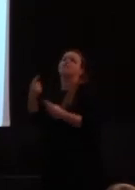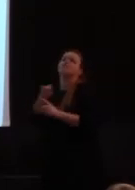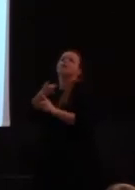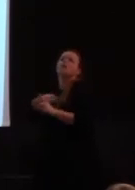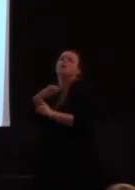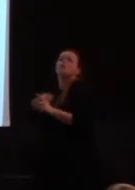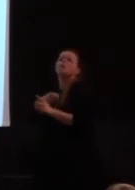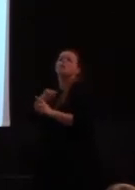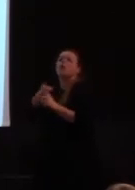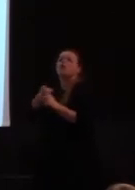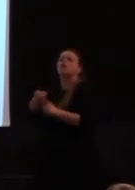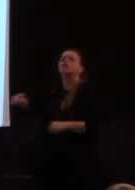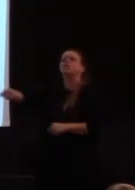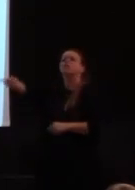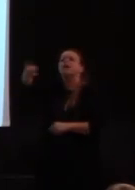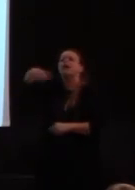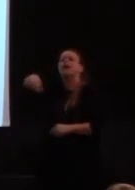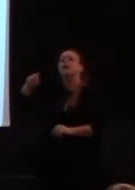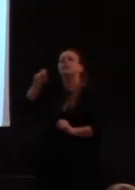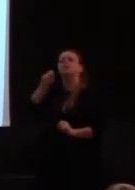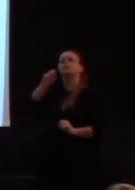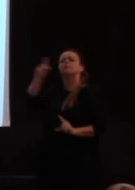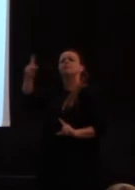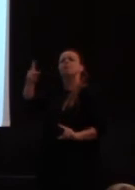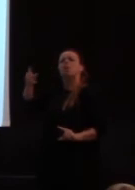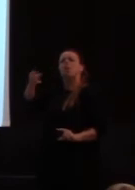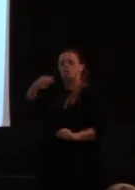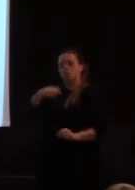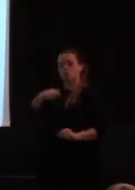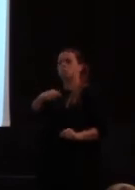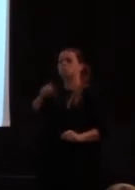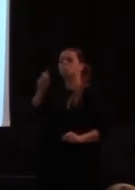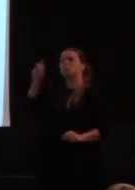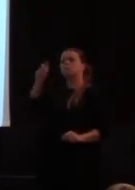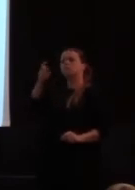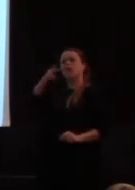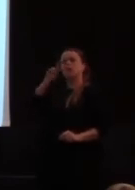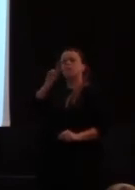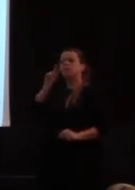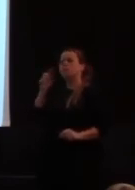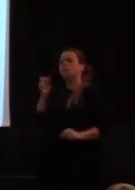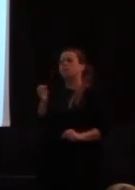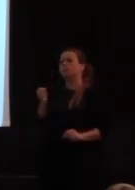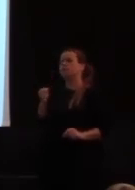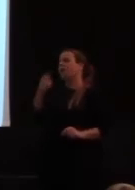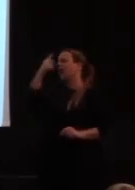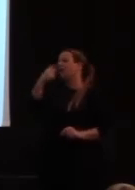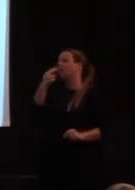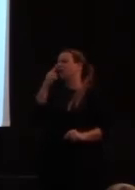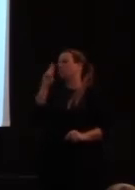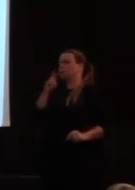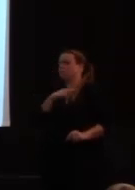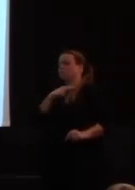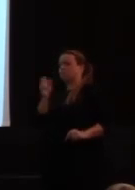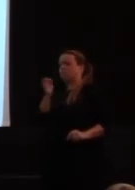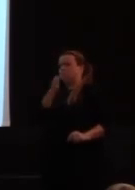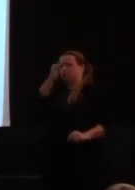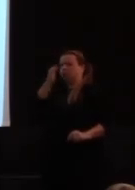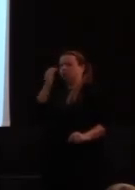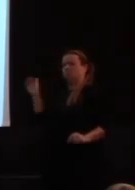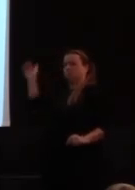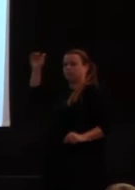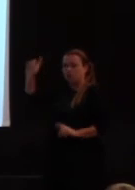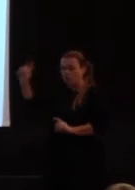sepan que nosotros tenemos experiencia y sin quedar pedantes, ¿no? Sin quedar mal, pero bueno, que vean que han tenido